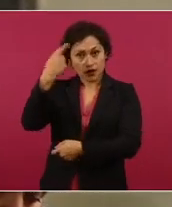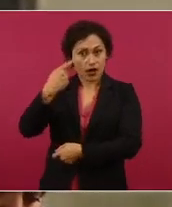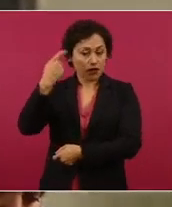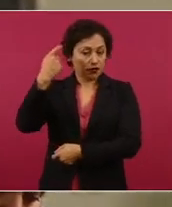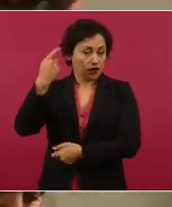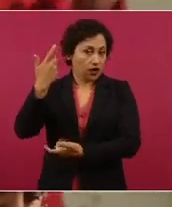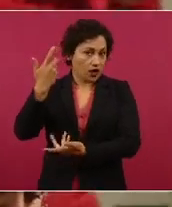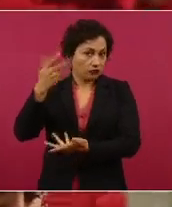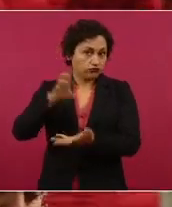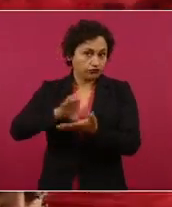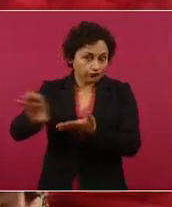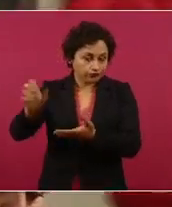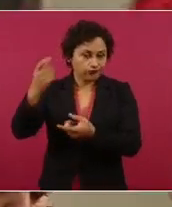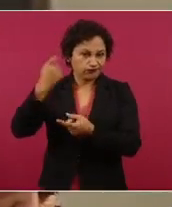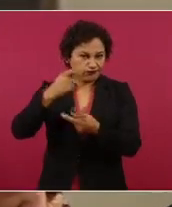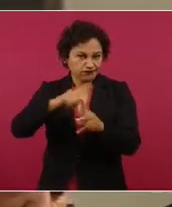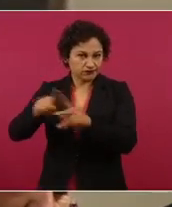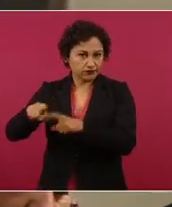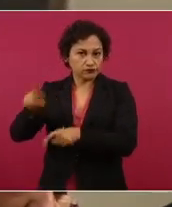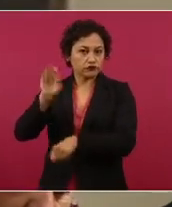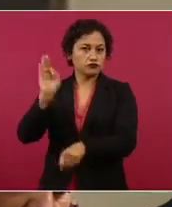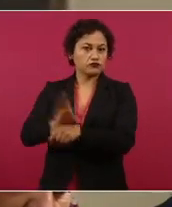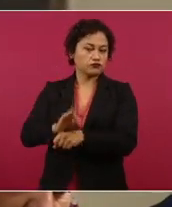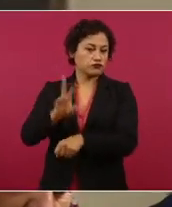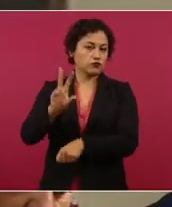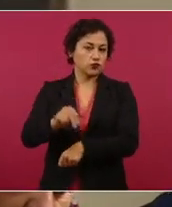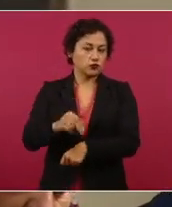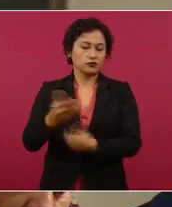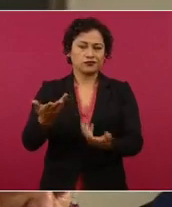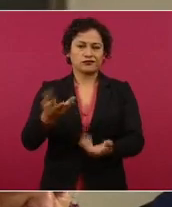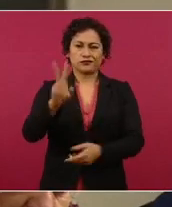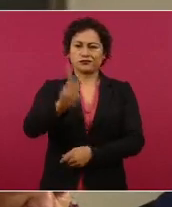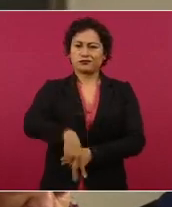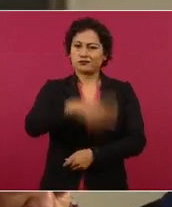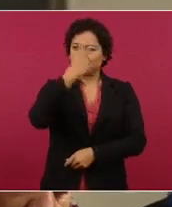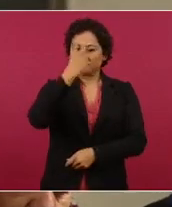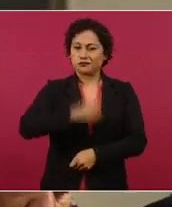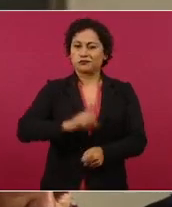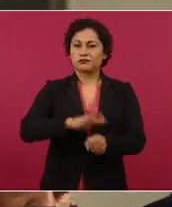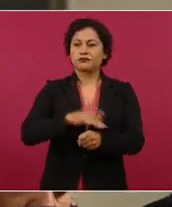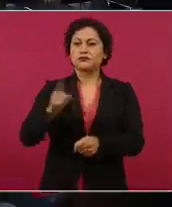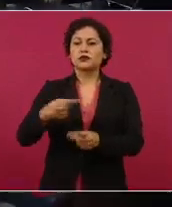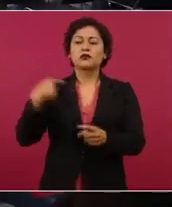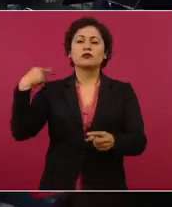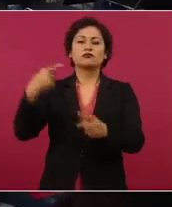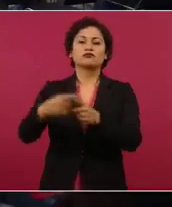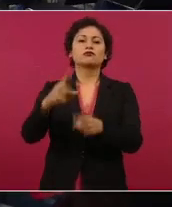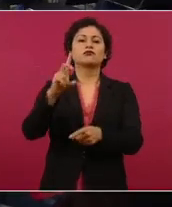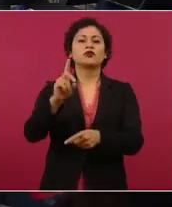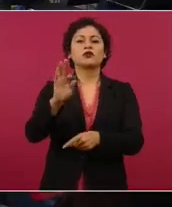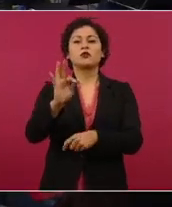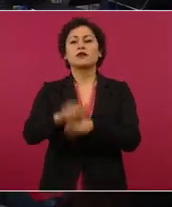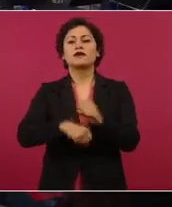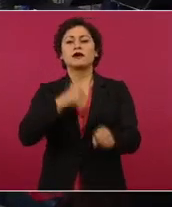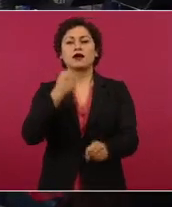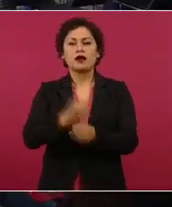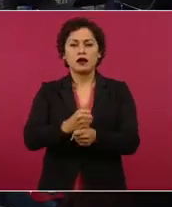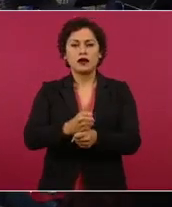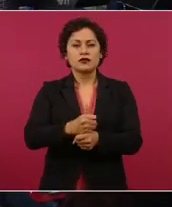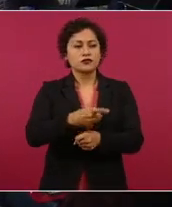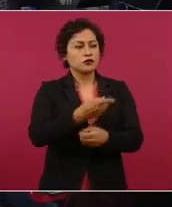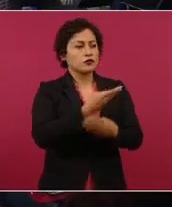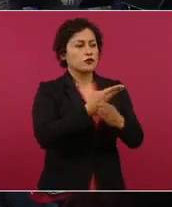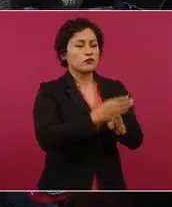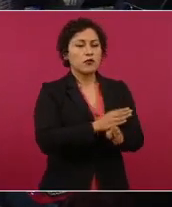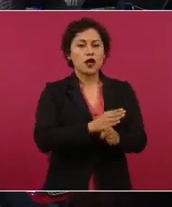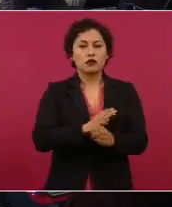muy fuerte porque han trabajado pues 30, 40 años y no los quieren liquidar. Entonces ellos piden que